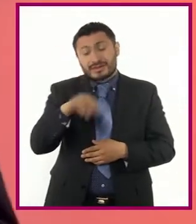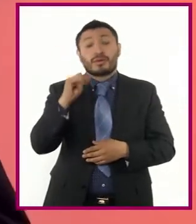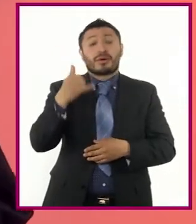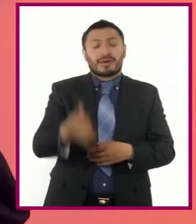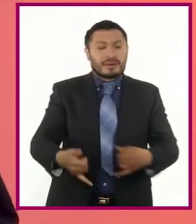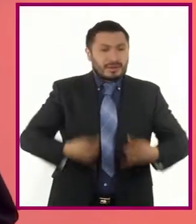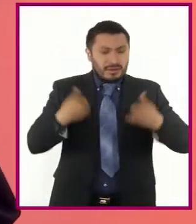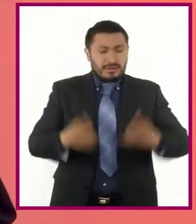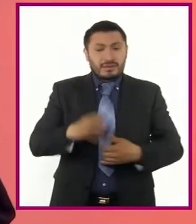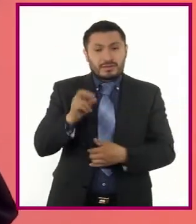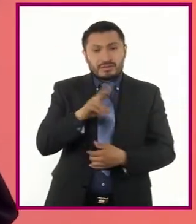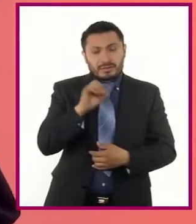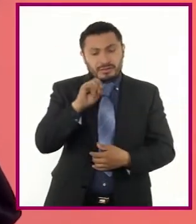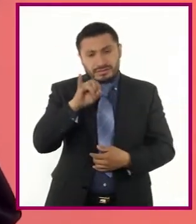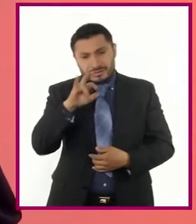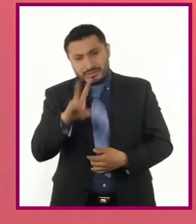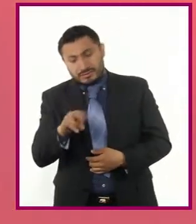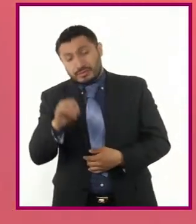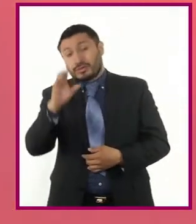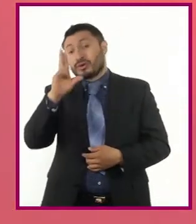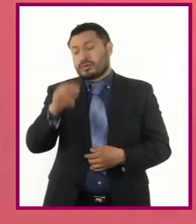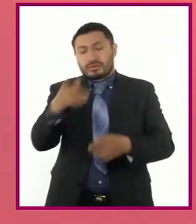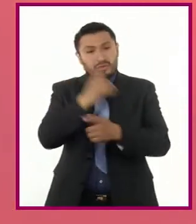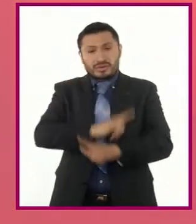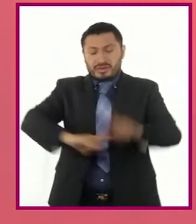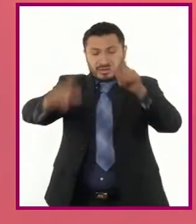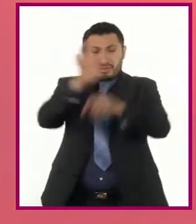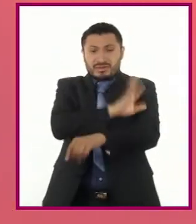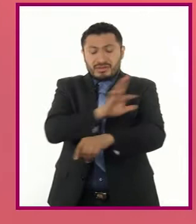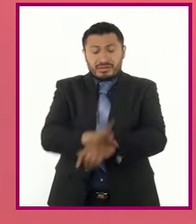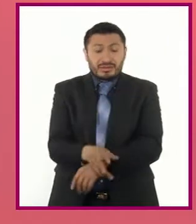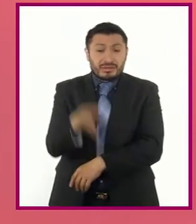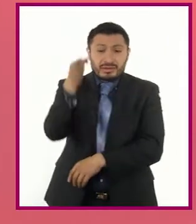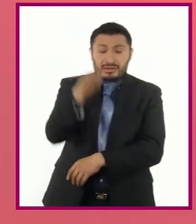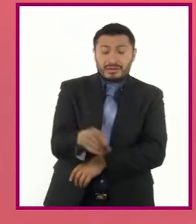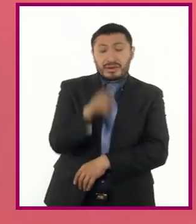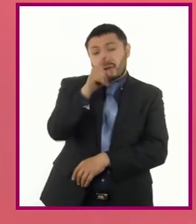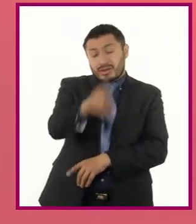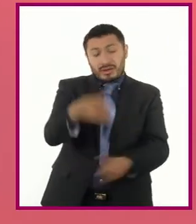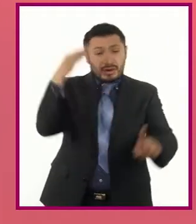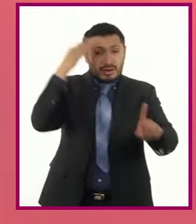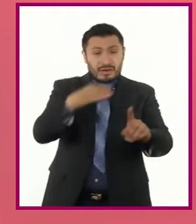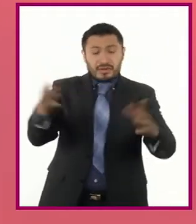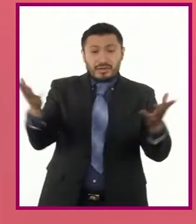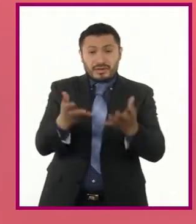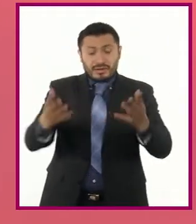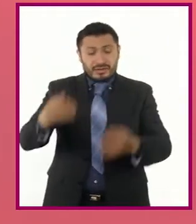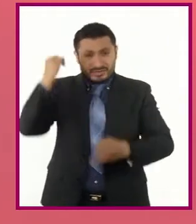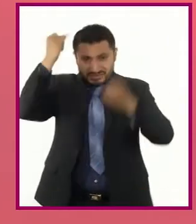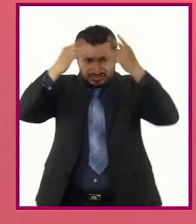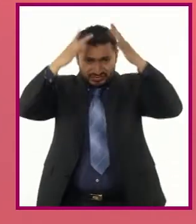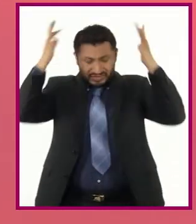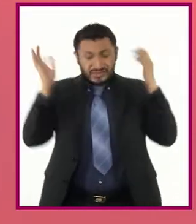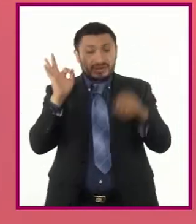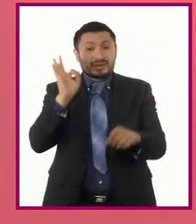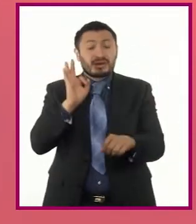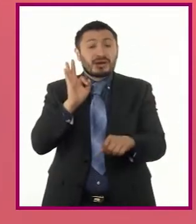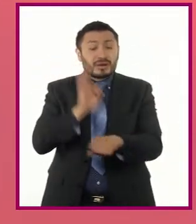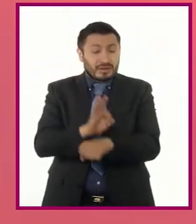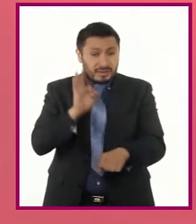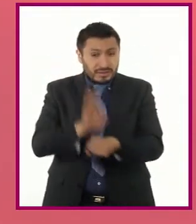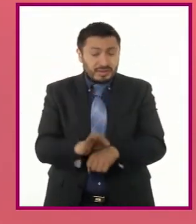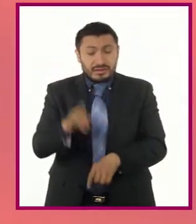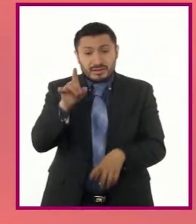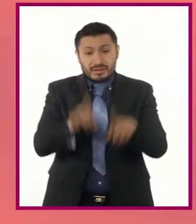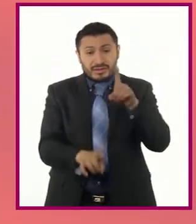Corrosivo no liberaron a la coordinadora. Si aceptan esta arriesgada misión, háganlo con mucha creatividad y disimulo. Dependemos